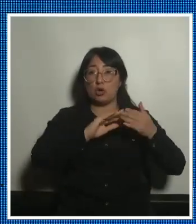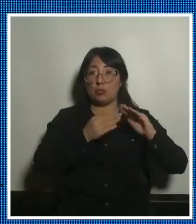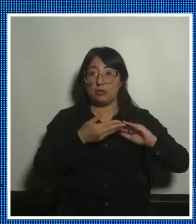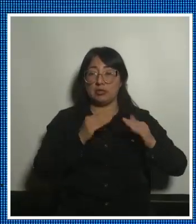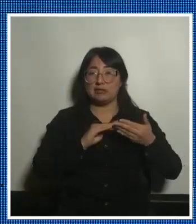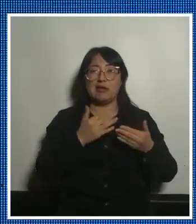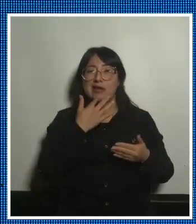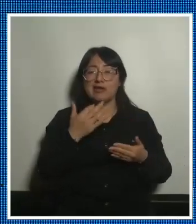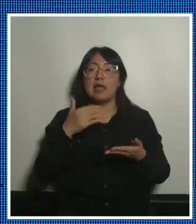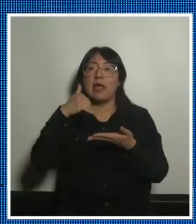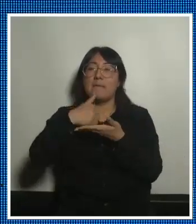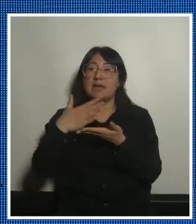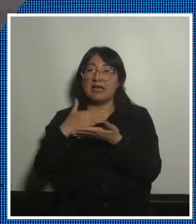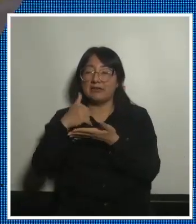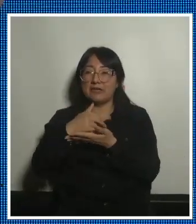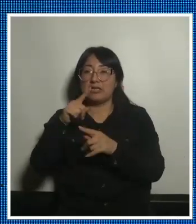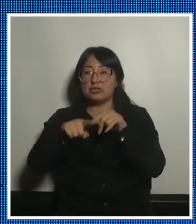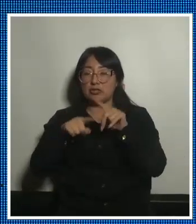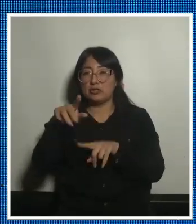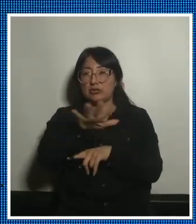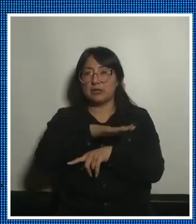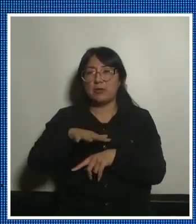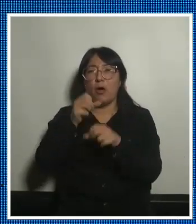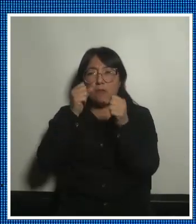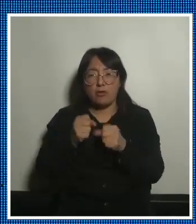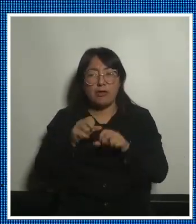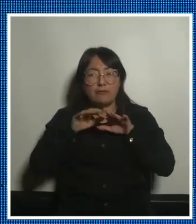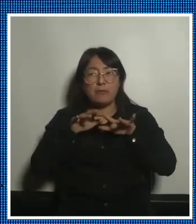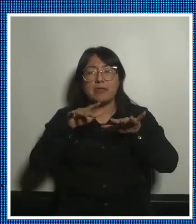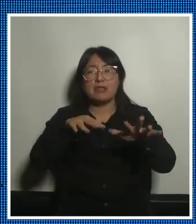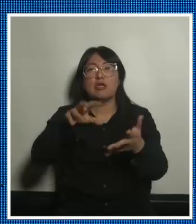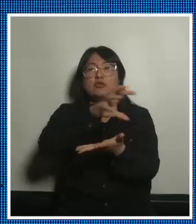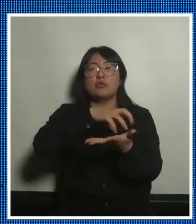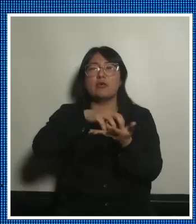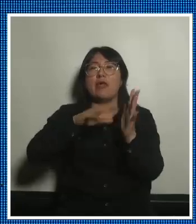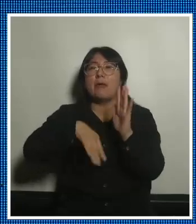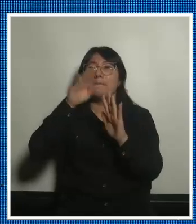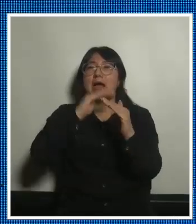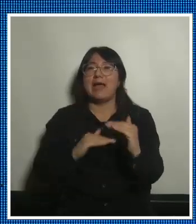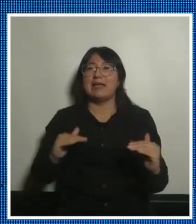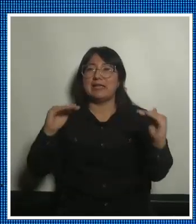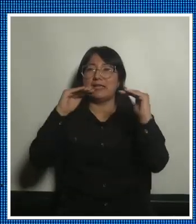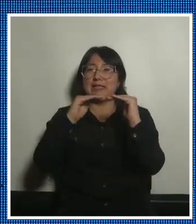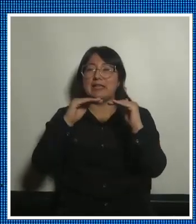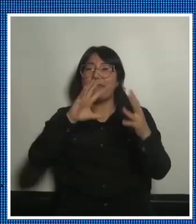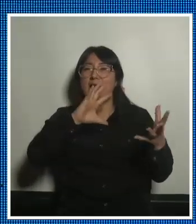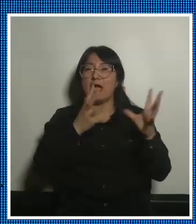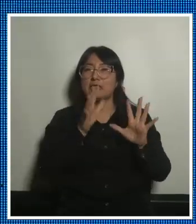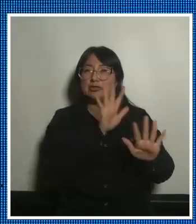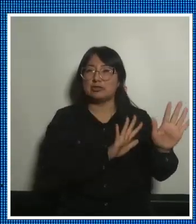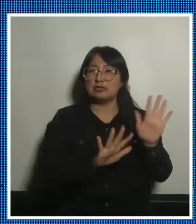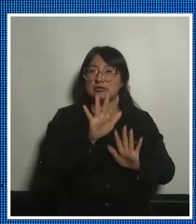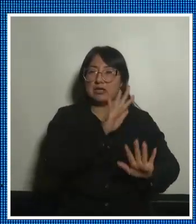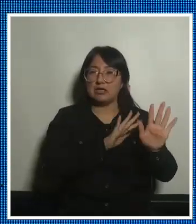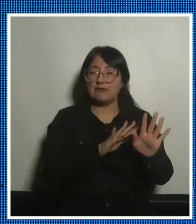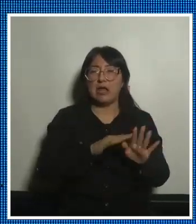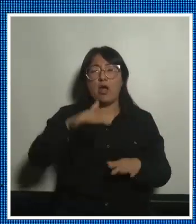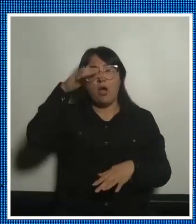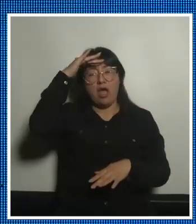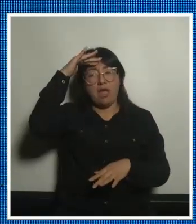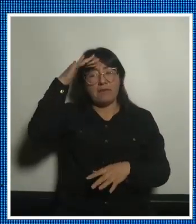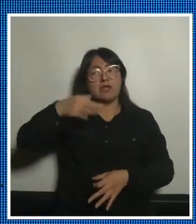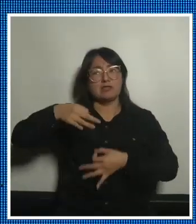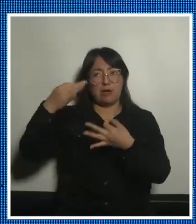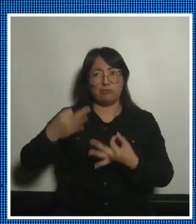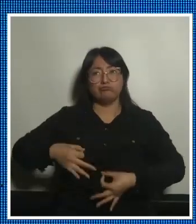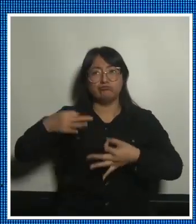la planificación territorial para poder fomentar ciudades más equitativas y sostenibles. Con una sólida experiencia en el